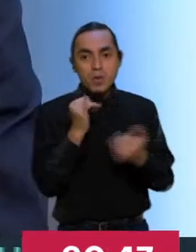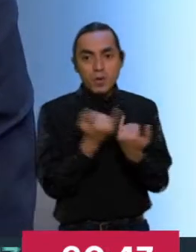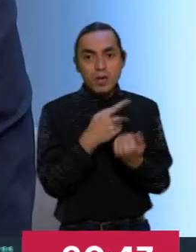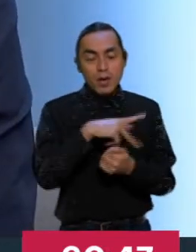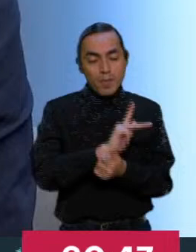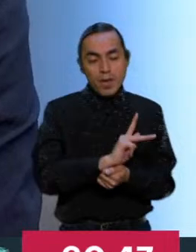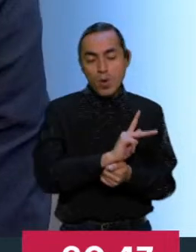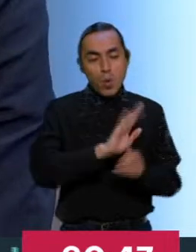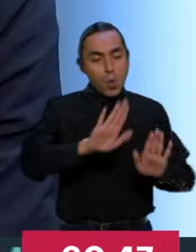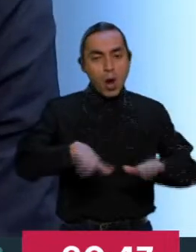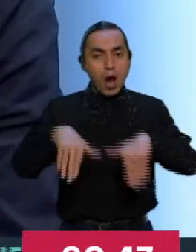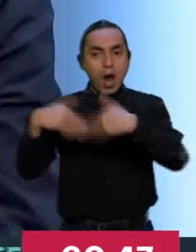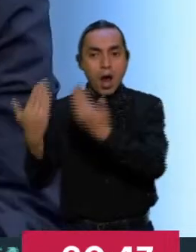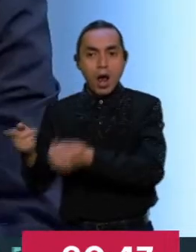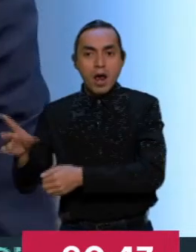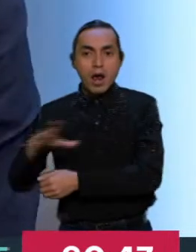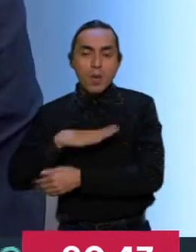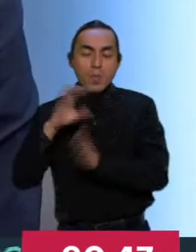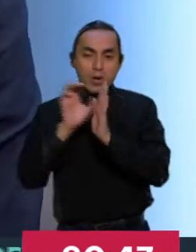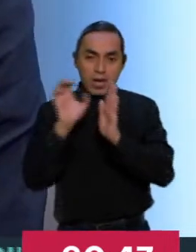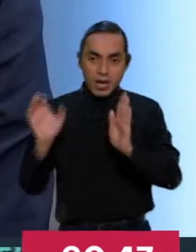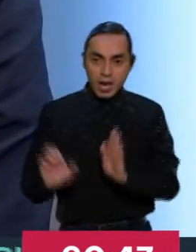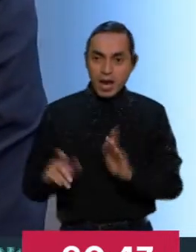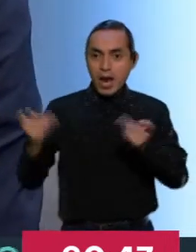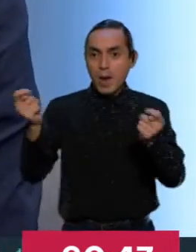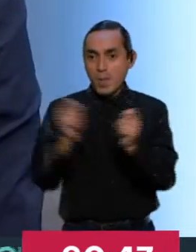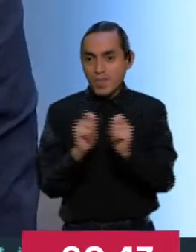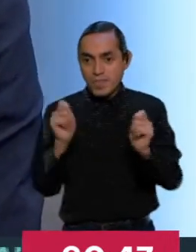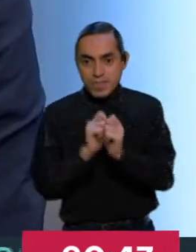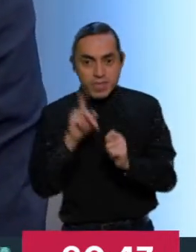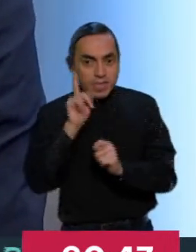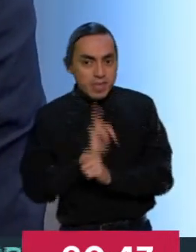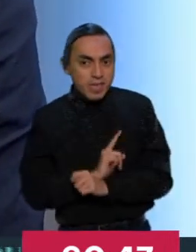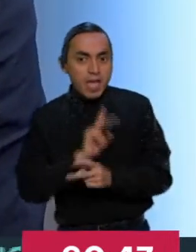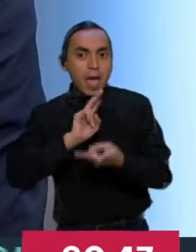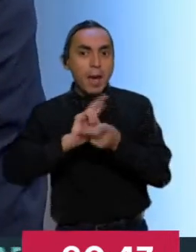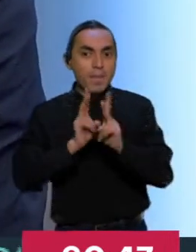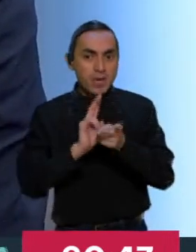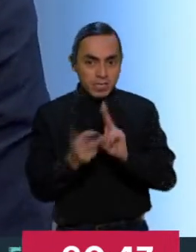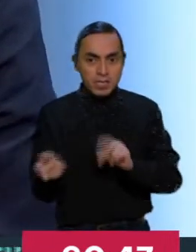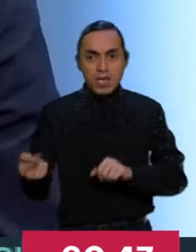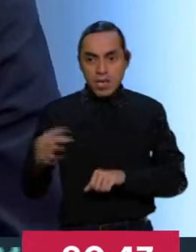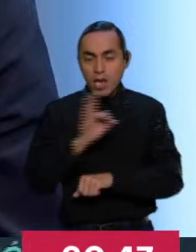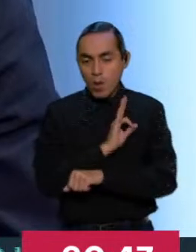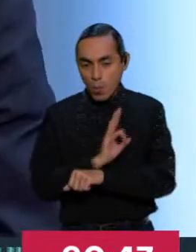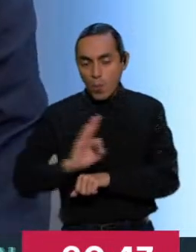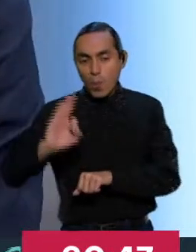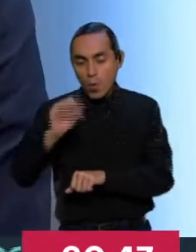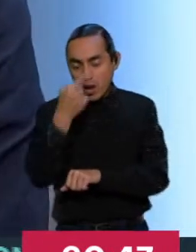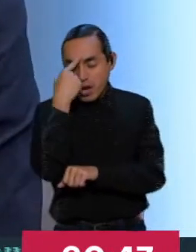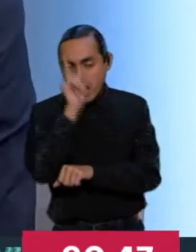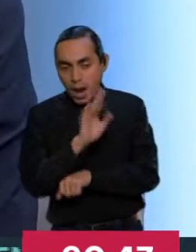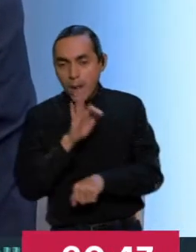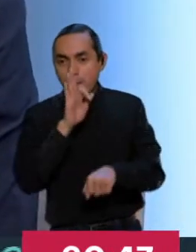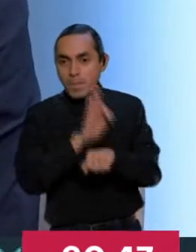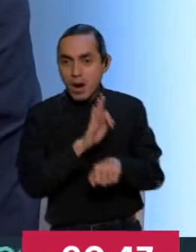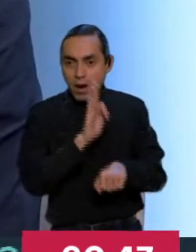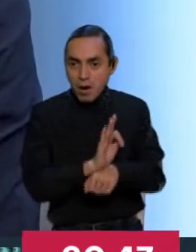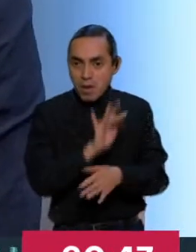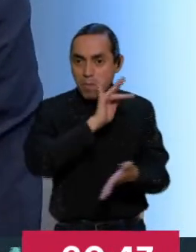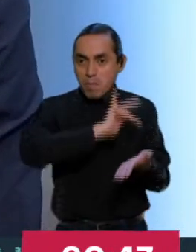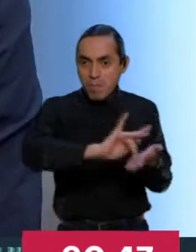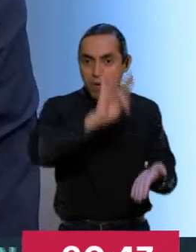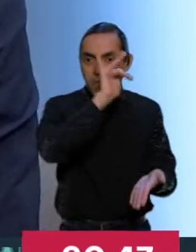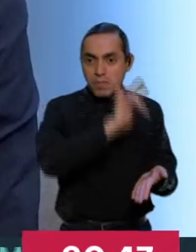unidad familiar inmediata, como las tías, las amigas, las vecinas, pueden tener un rol muy importante de cobertura, de soporte